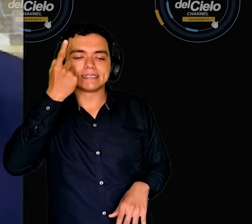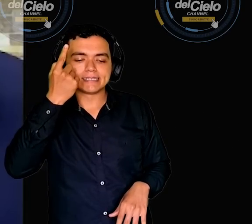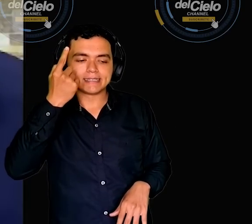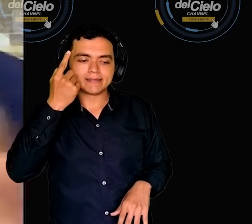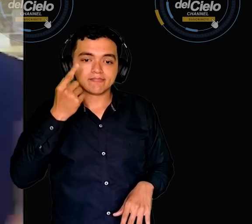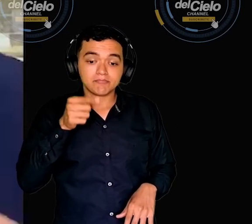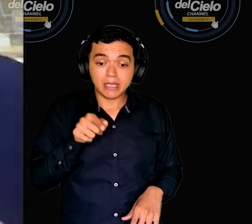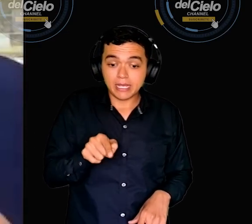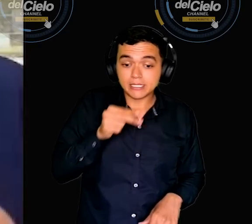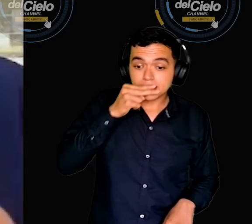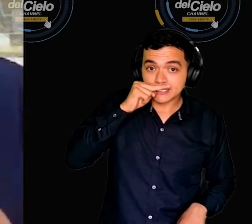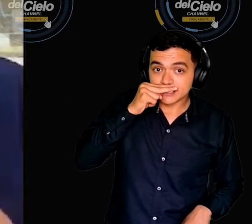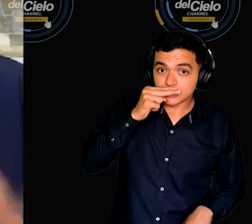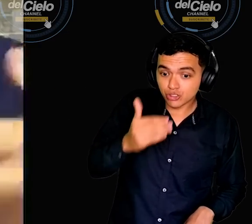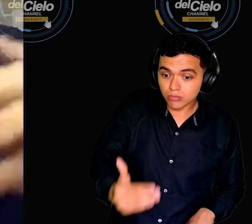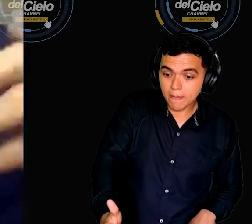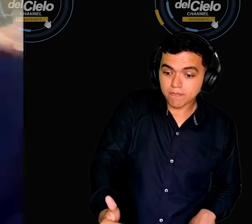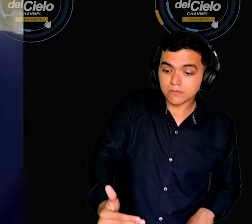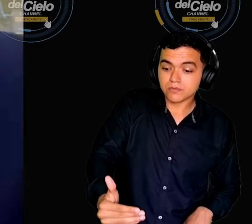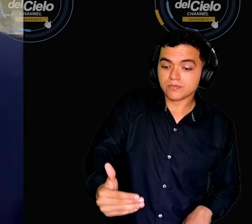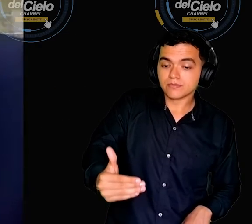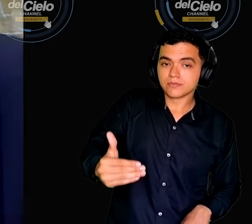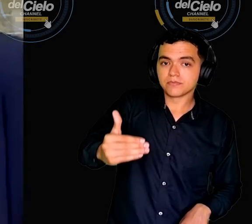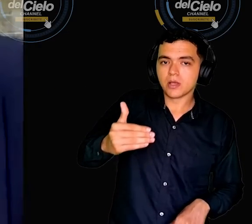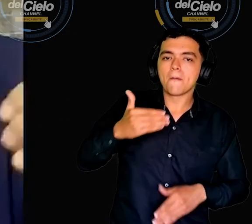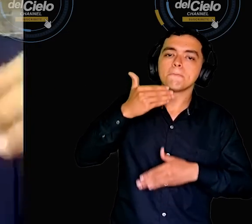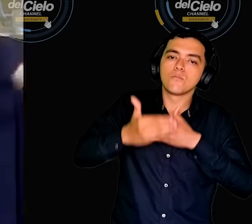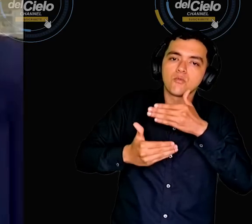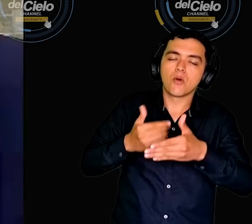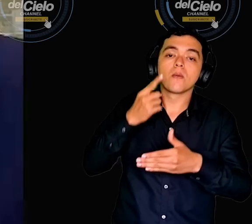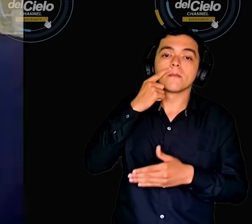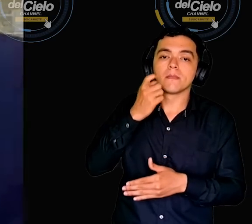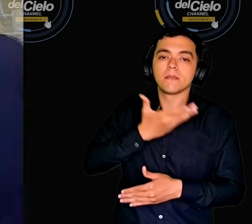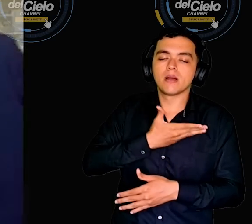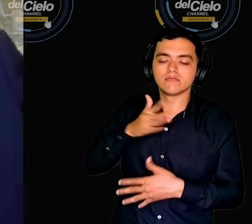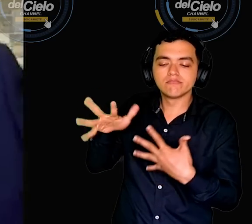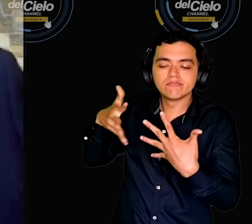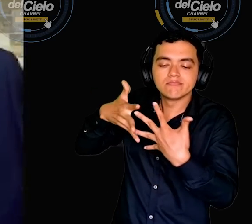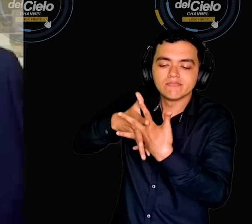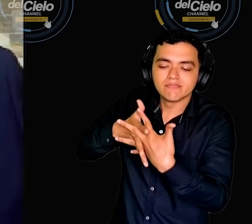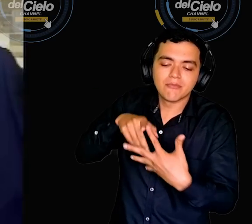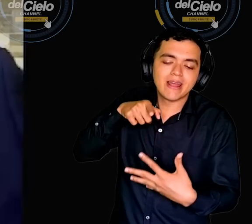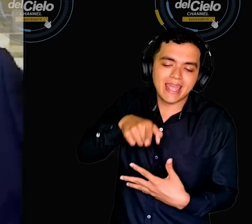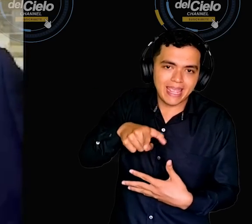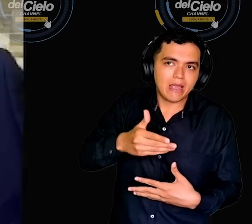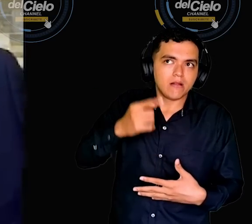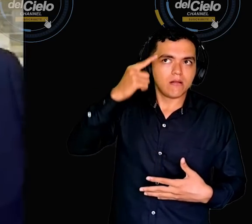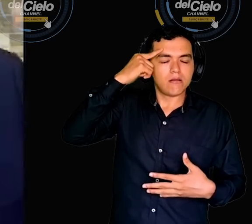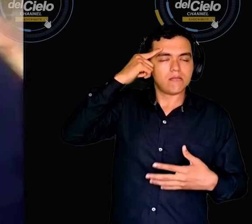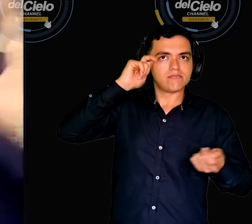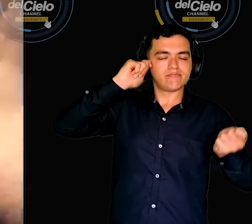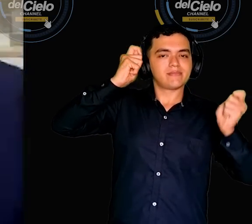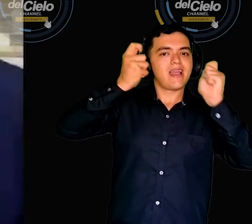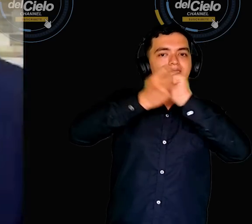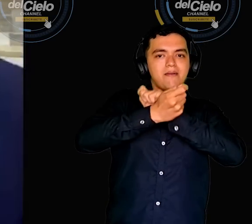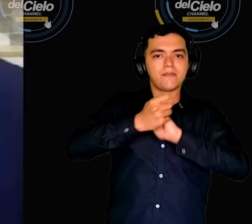cae. Pero él tiene ganas de usar esa libertad que él tiene ya de que puede pararse, aunque todavía no la usa